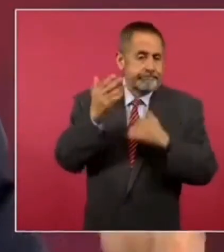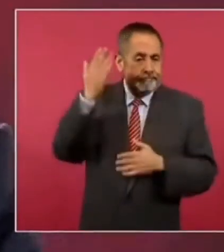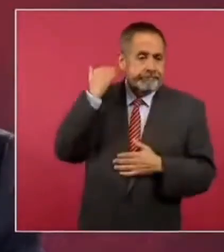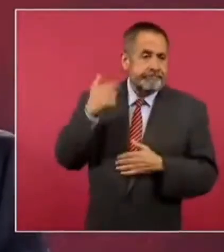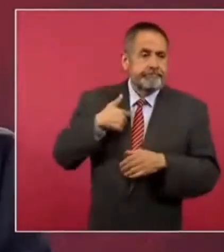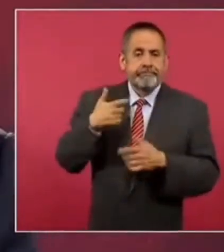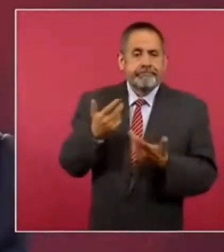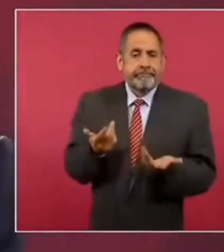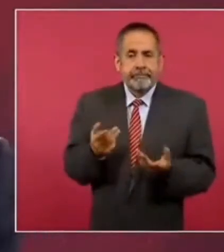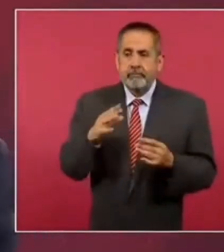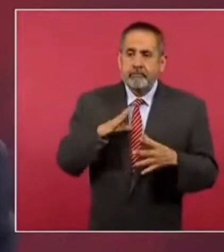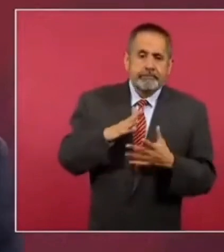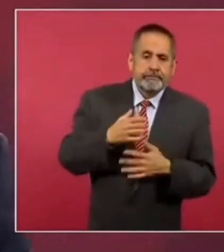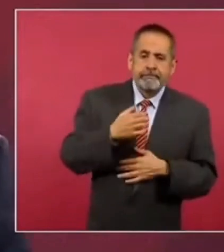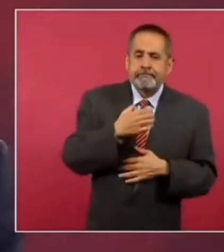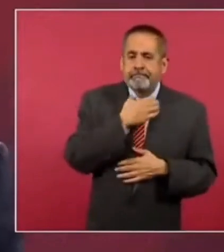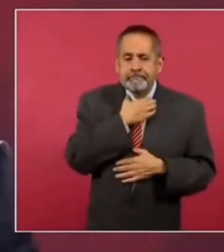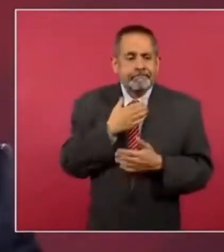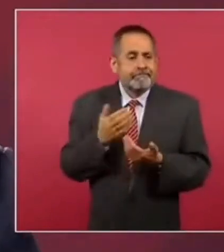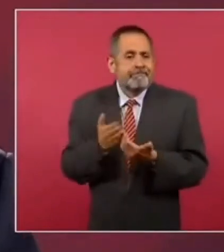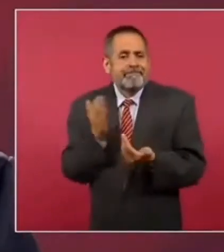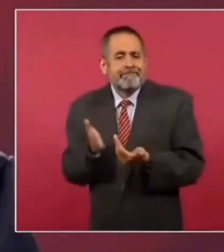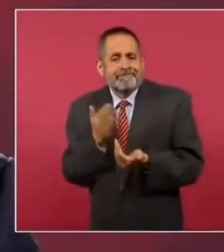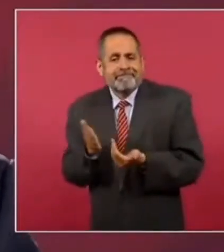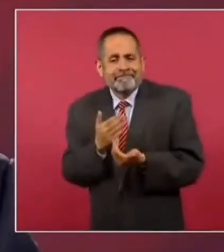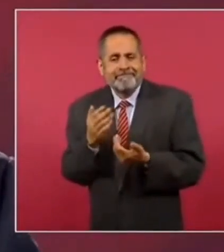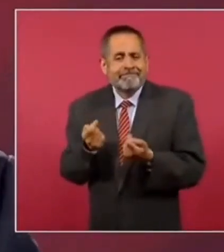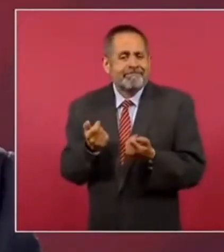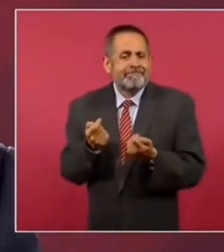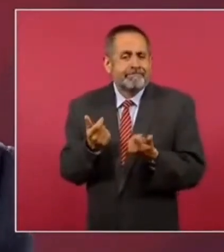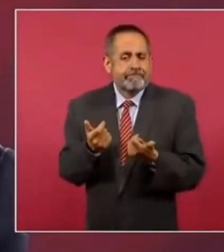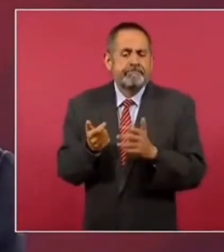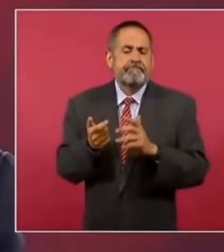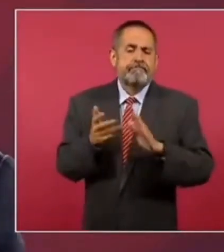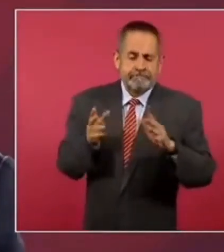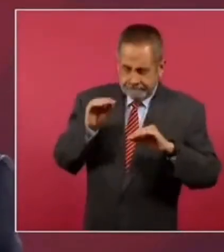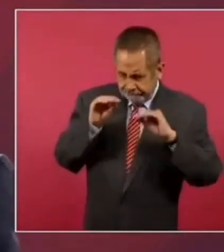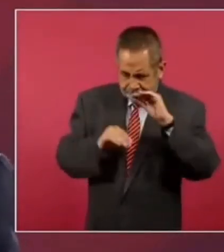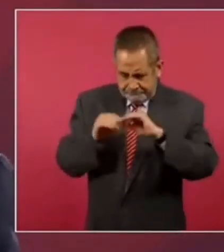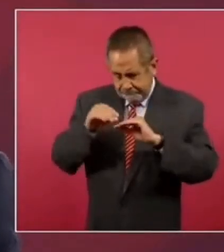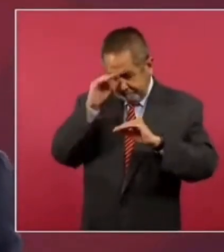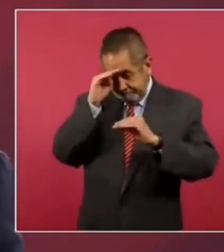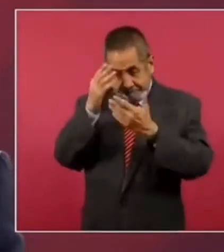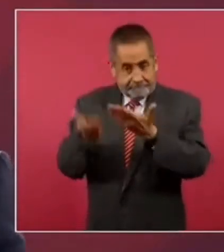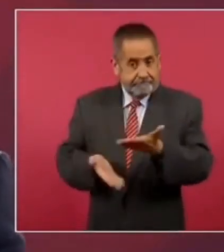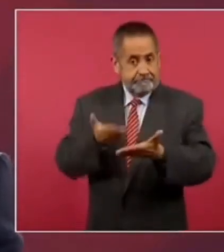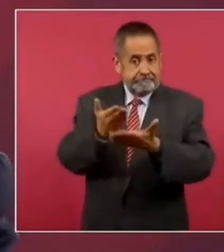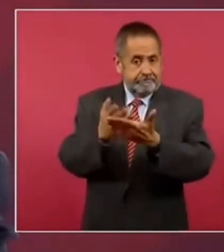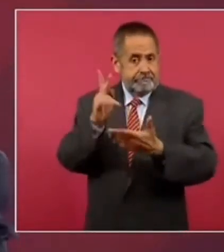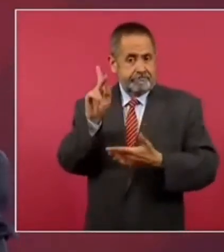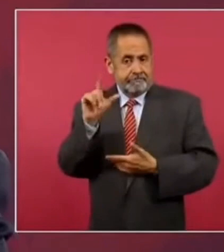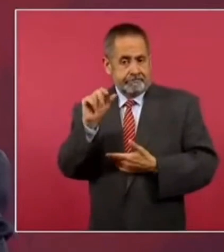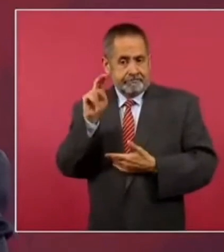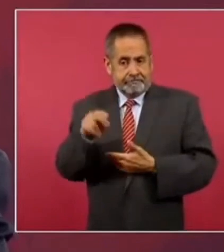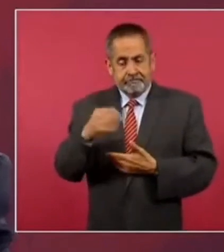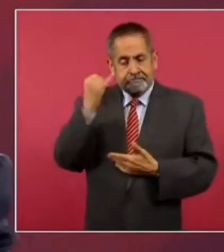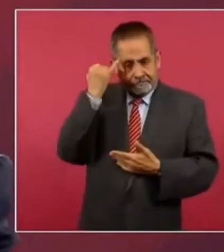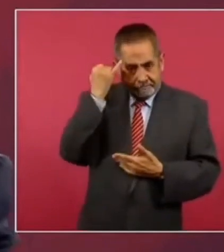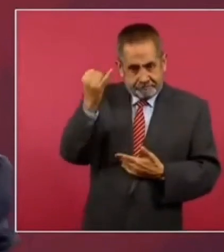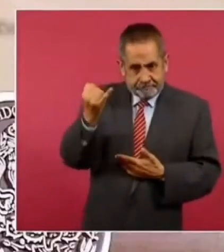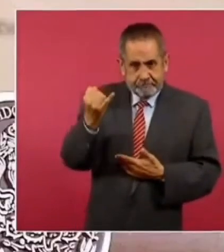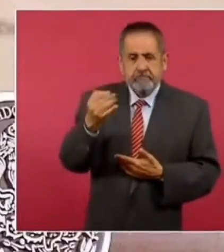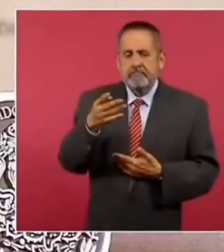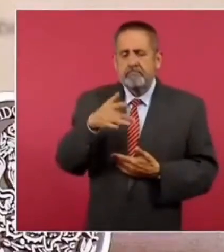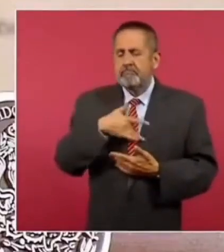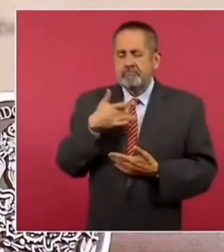los diferentes días de la semana. Pues se han hecho varias estrategias y hoy presentamos nuevamente una de las que